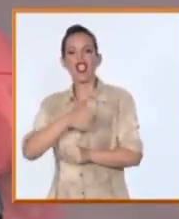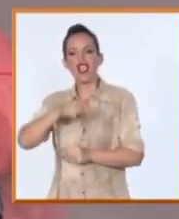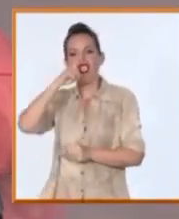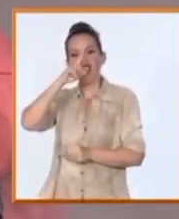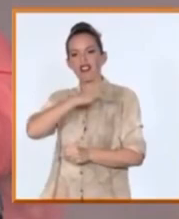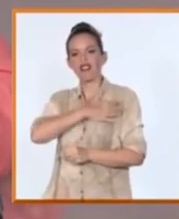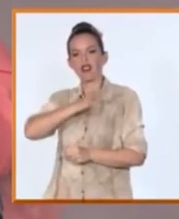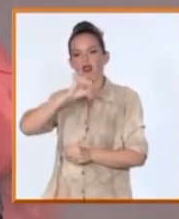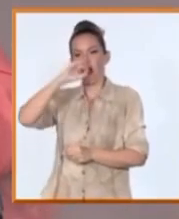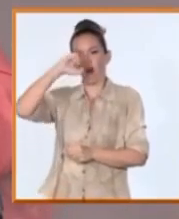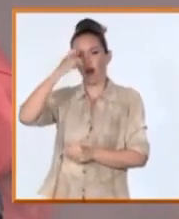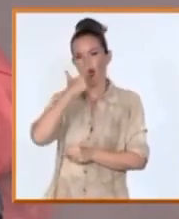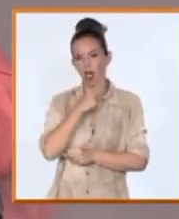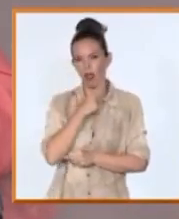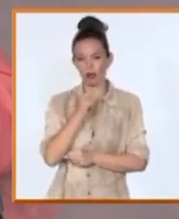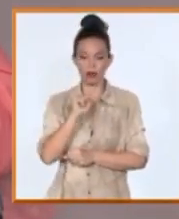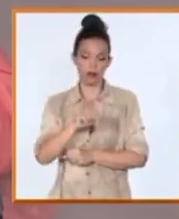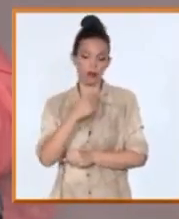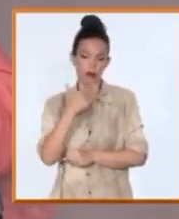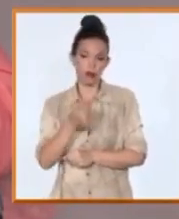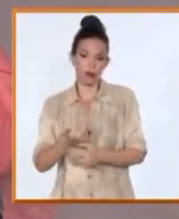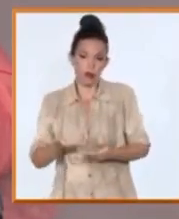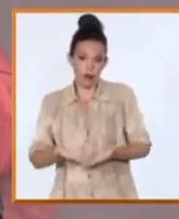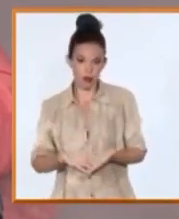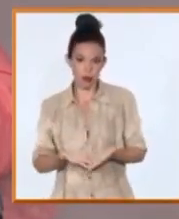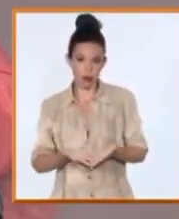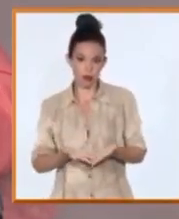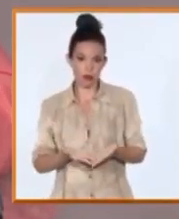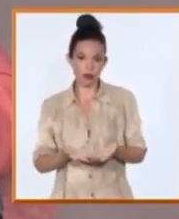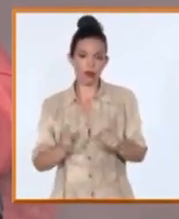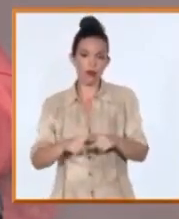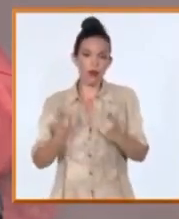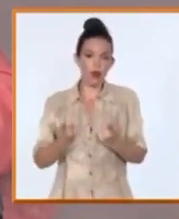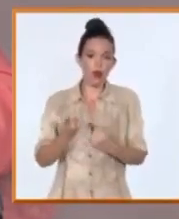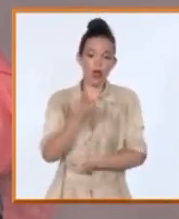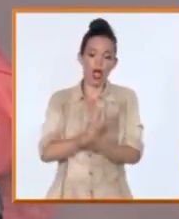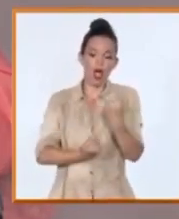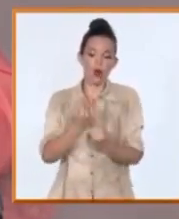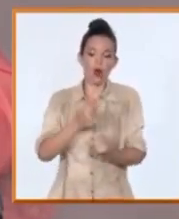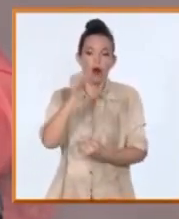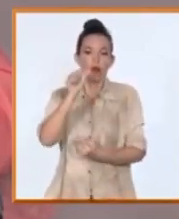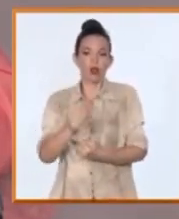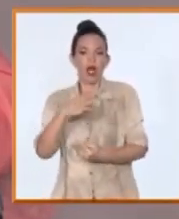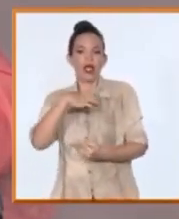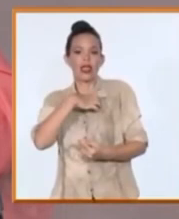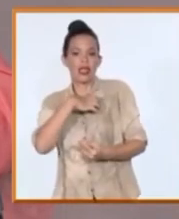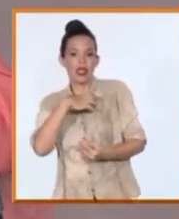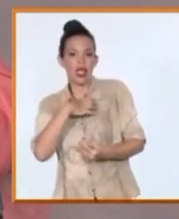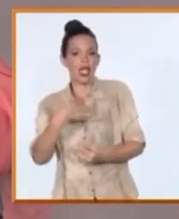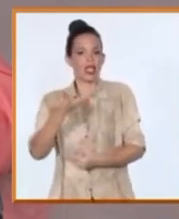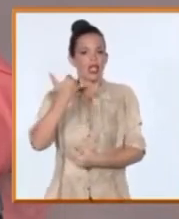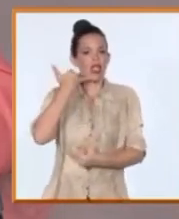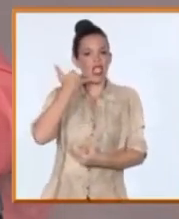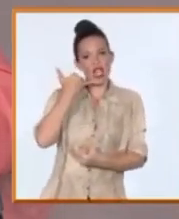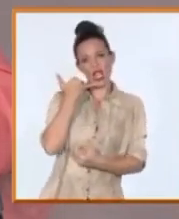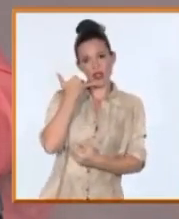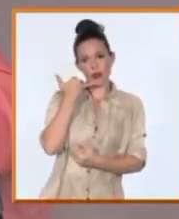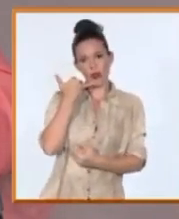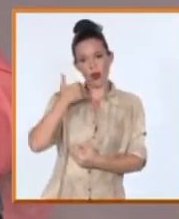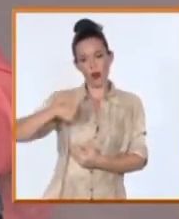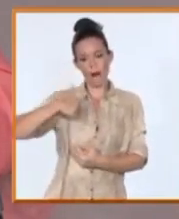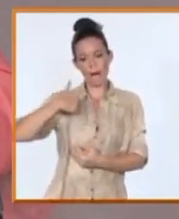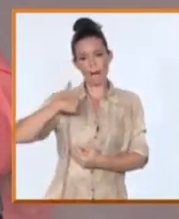que le va a posibilitar no solo a las personas que hoy tienen teléfono dispositivos iPhone es decir